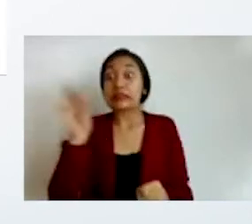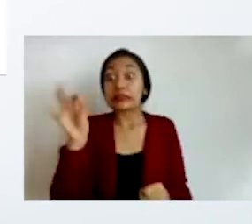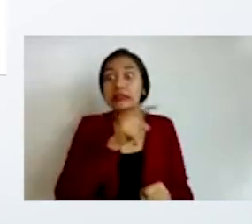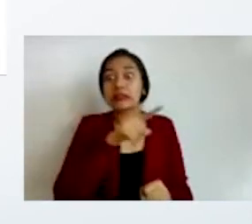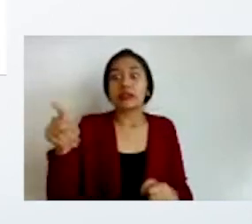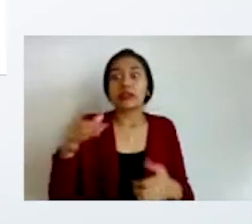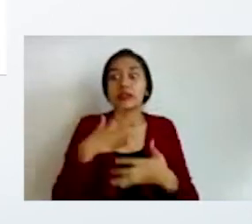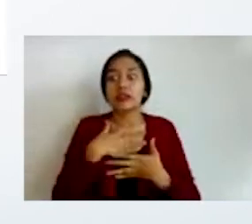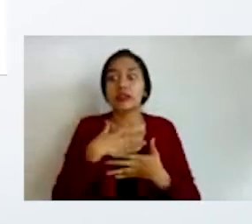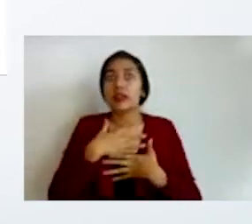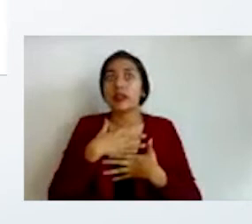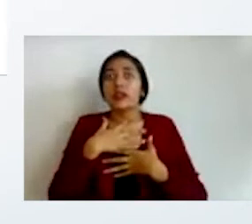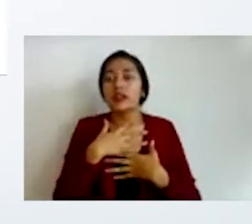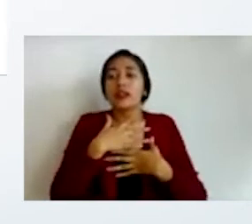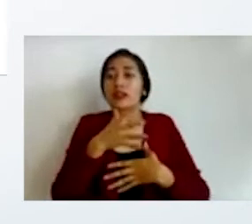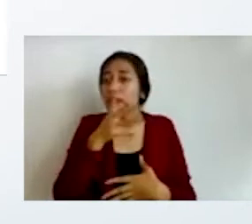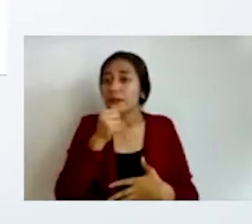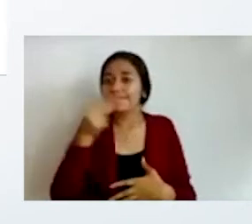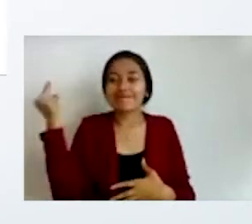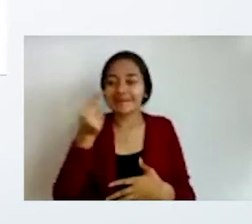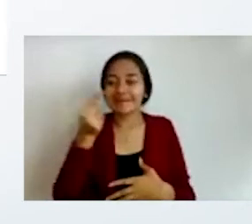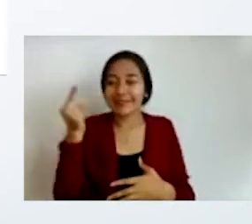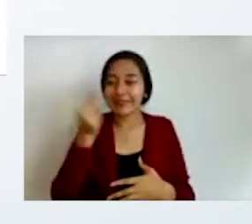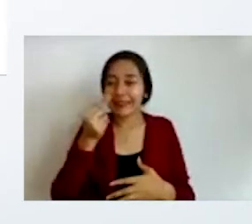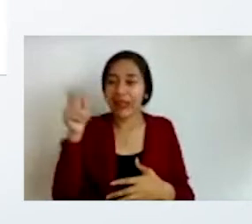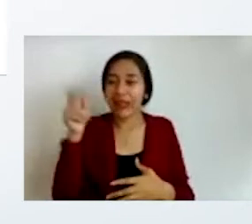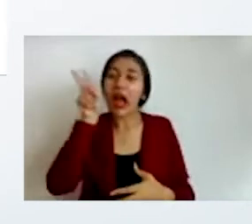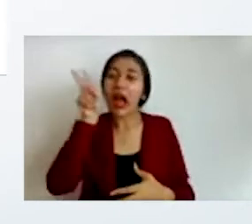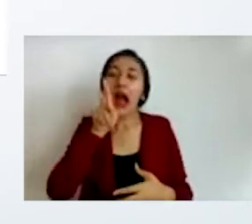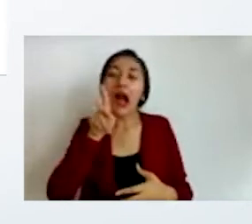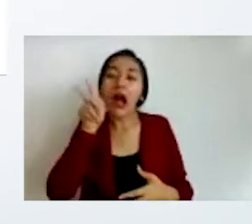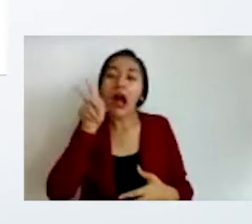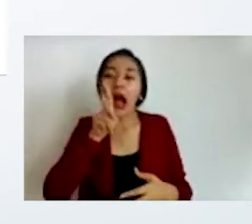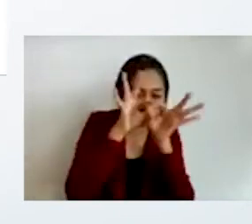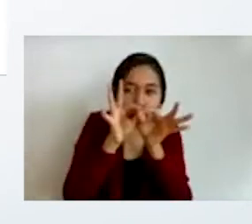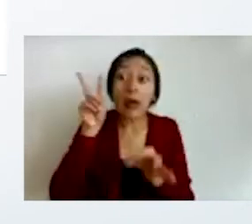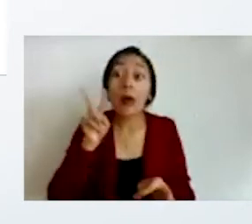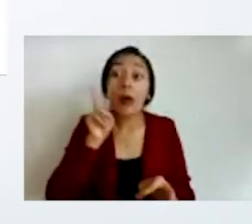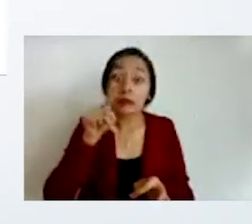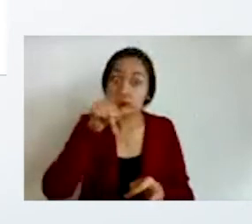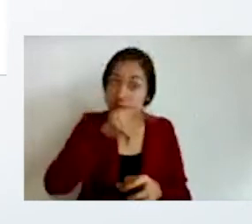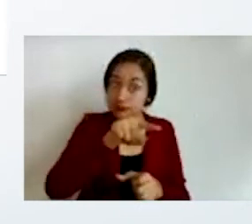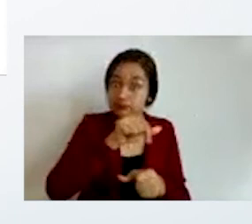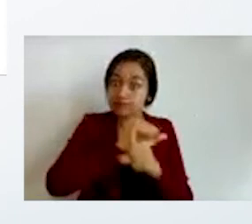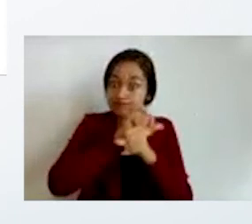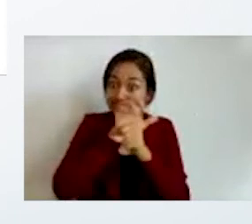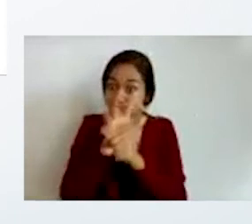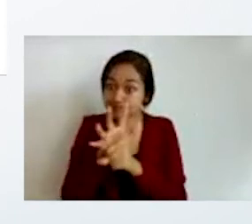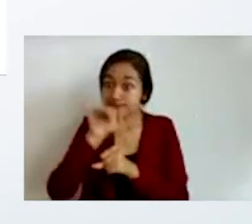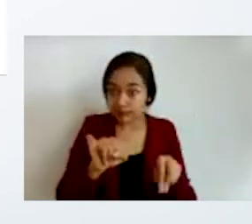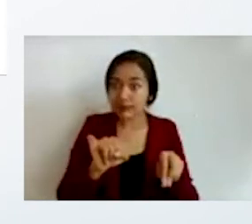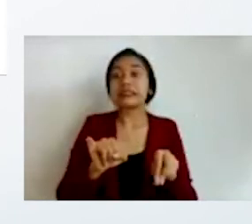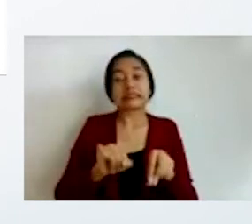hacerle una prueba diagnóstica. Y allí entramos en uno de los grandes problemas que todavía estamos